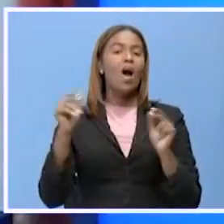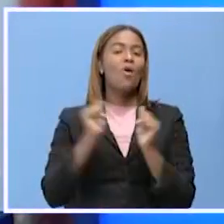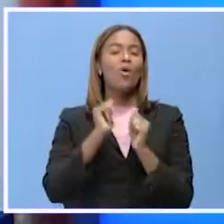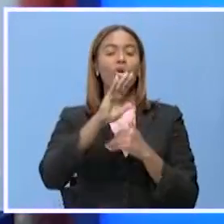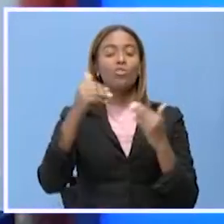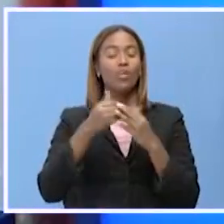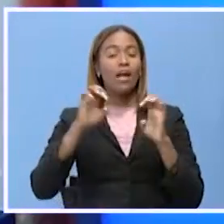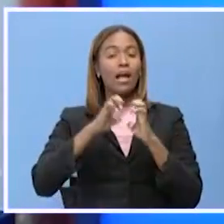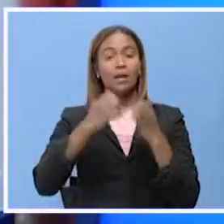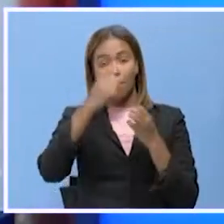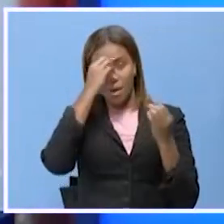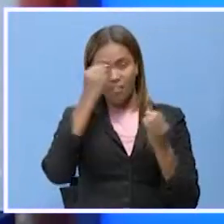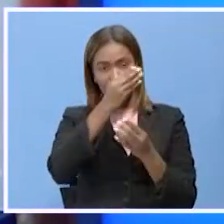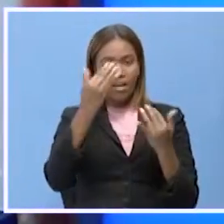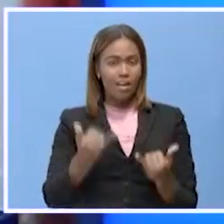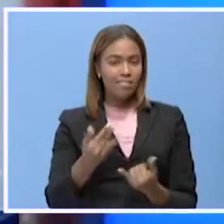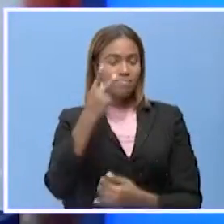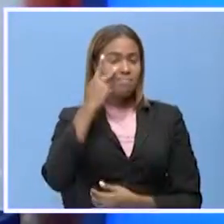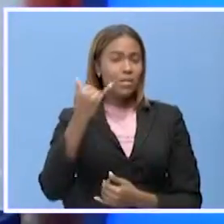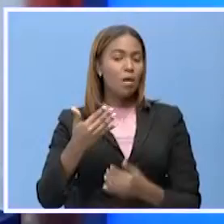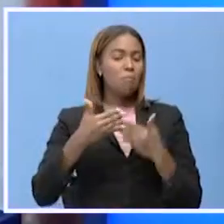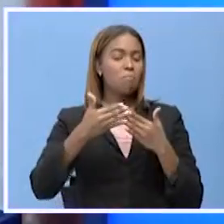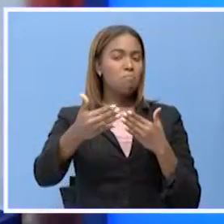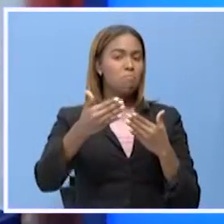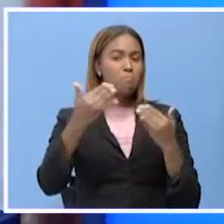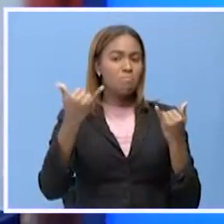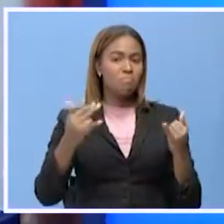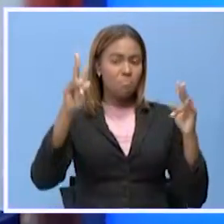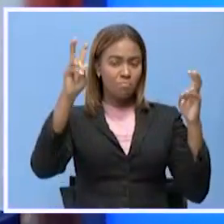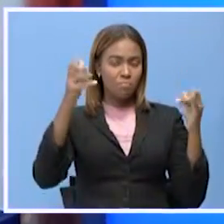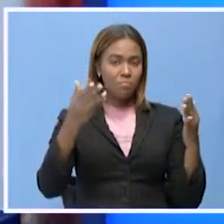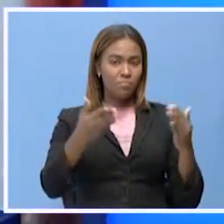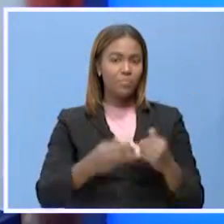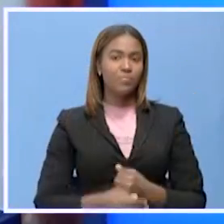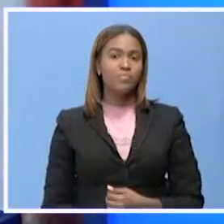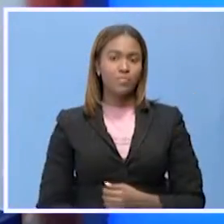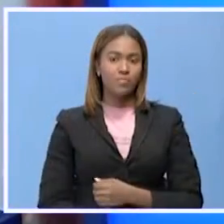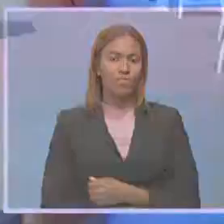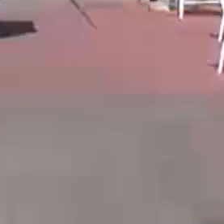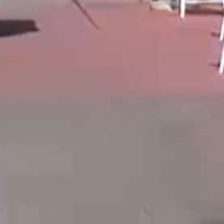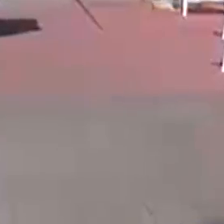todo un equipo para informarles. Vamos a ver un adelanto en los titulares.